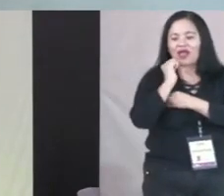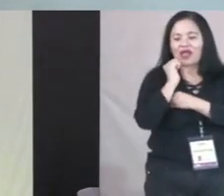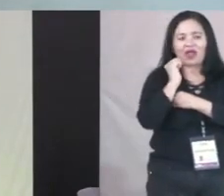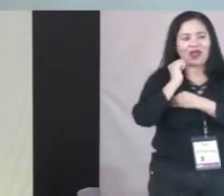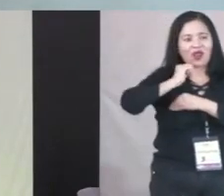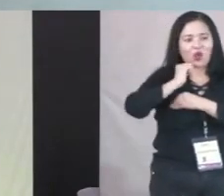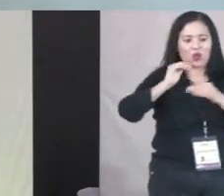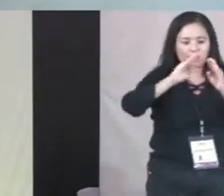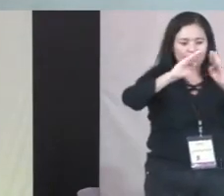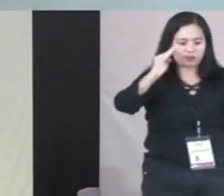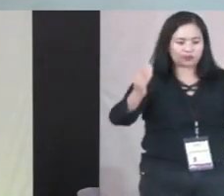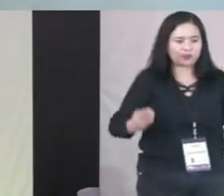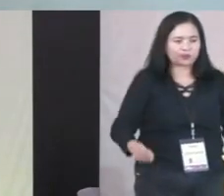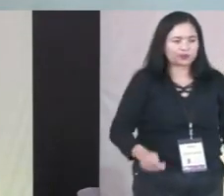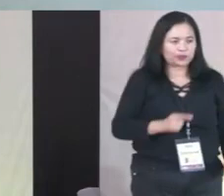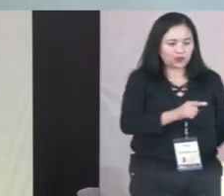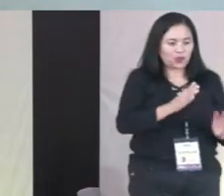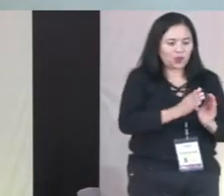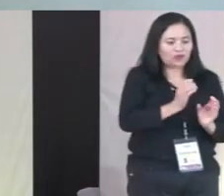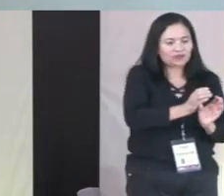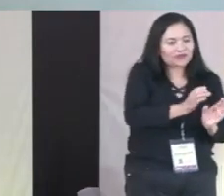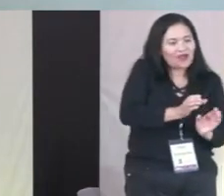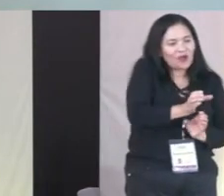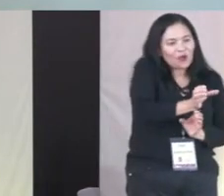muebles especiales que se llaman almarios,